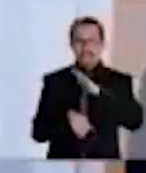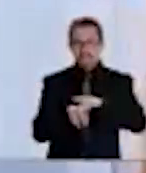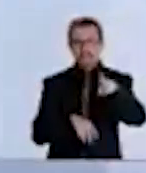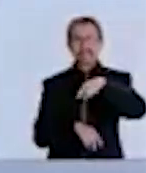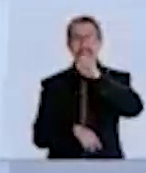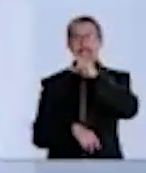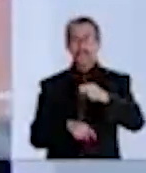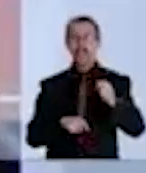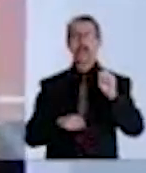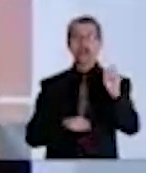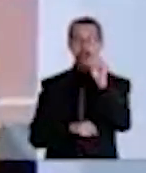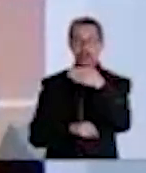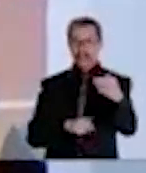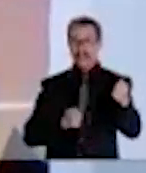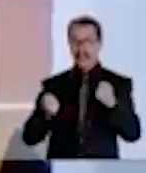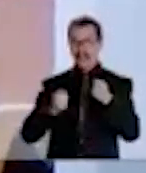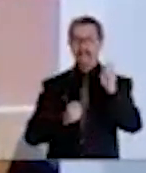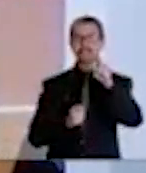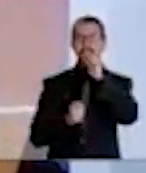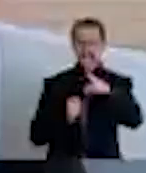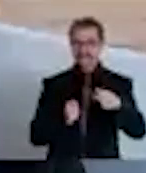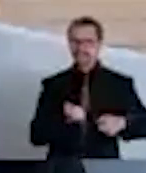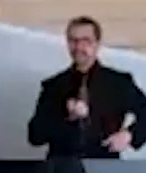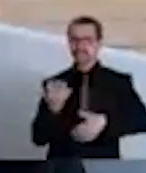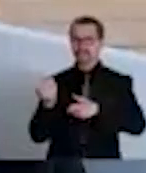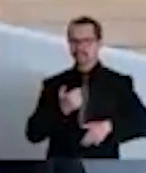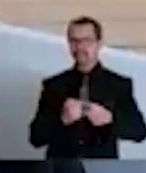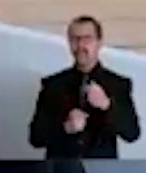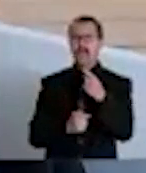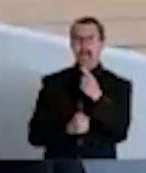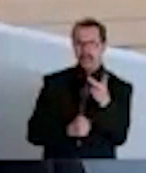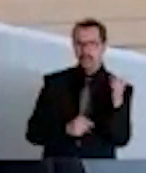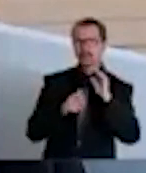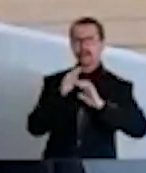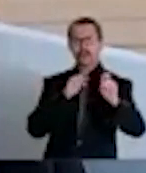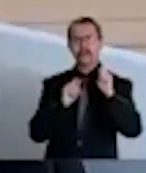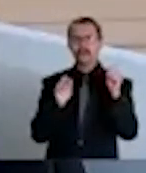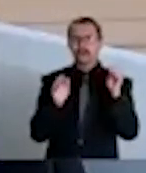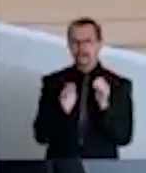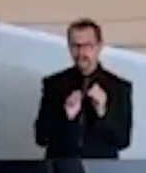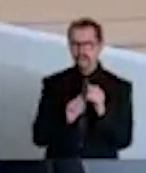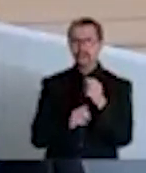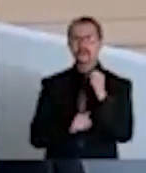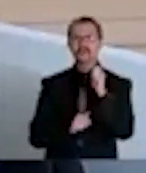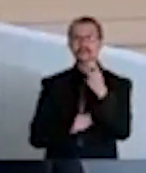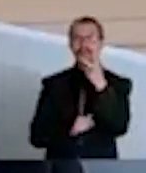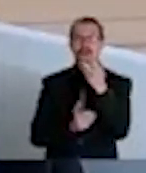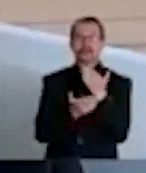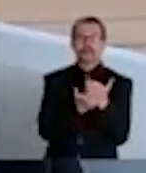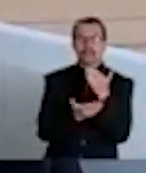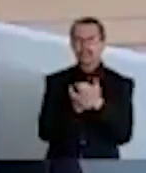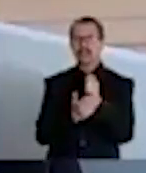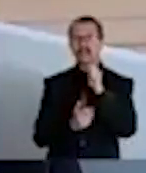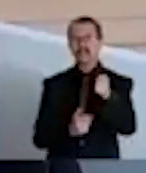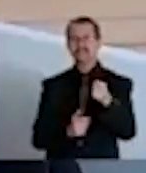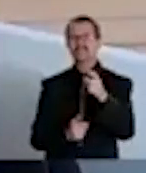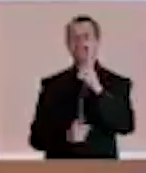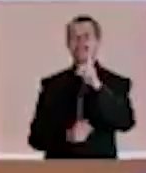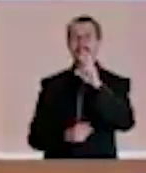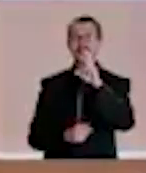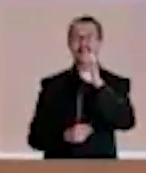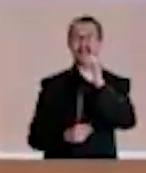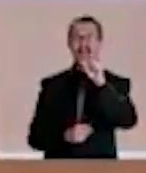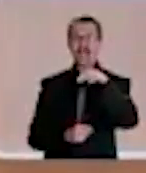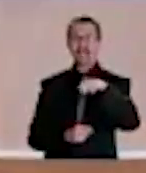lograr que se aprobaran estas dos medidas la de los dreamers y la del dap la hicieron trabajando también con nosotros y nosotros junto con ellos